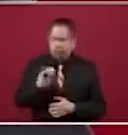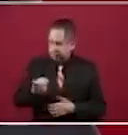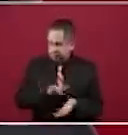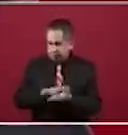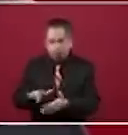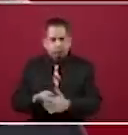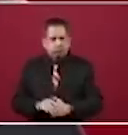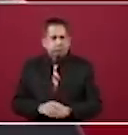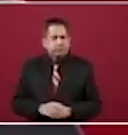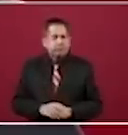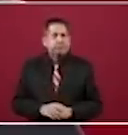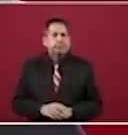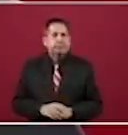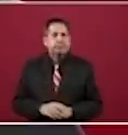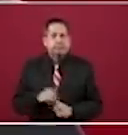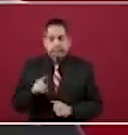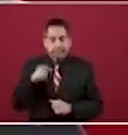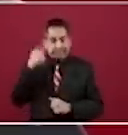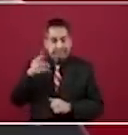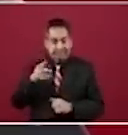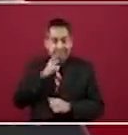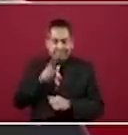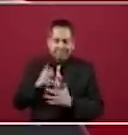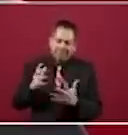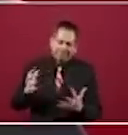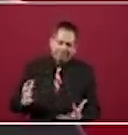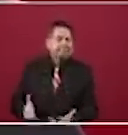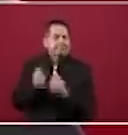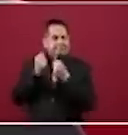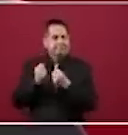se va a rescatar a Pemex,